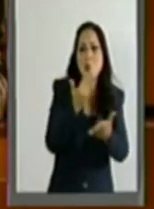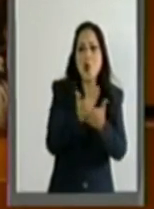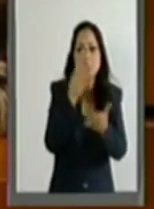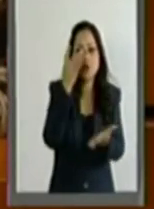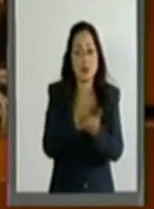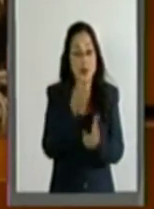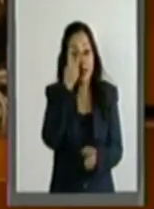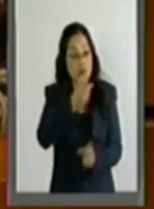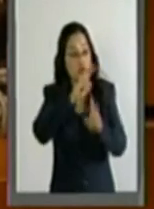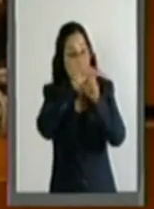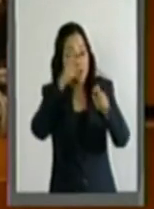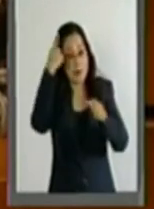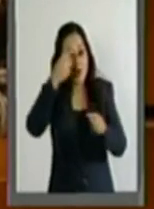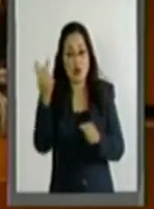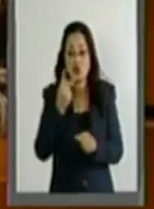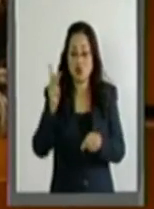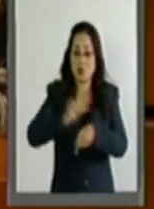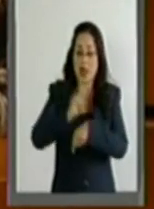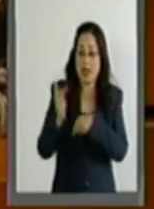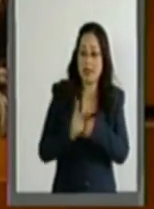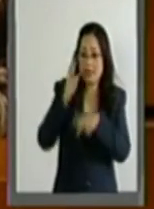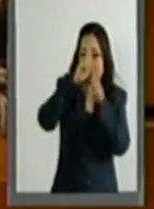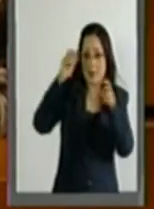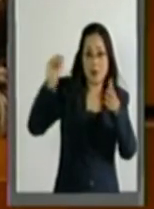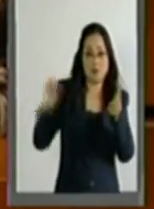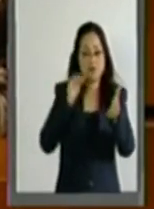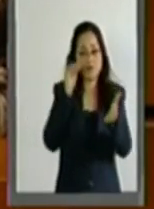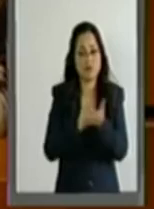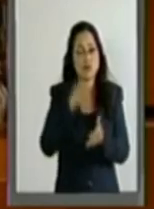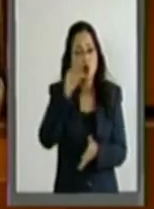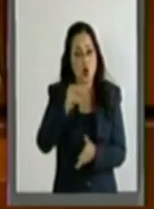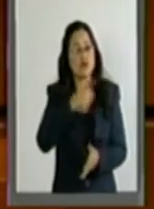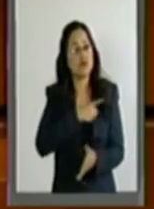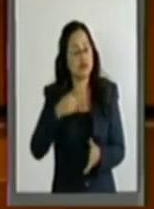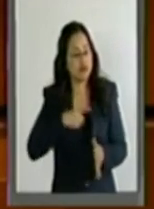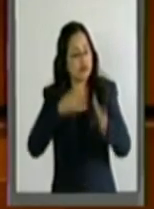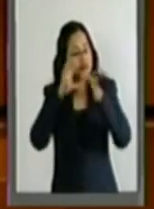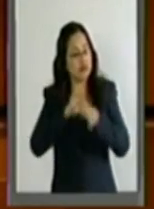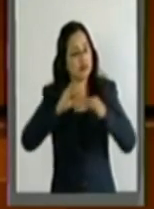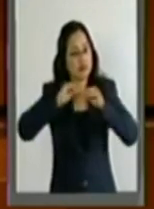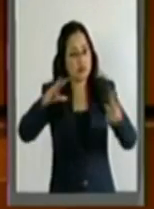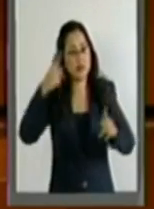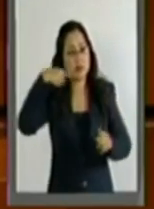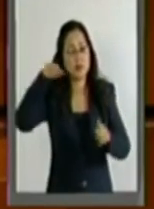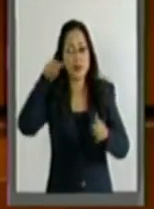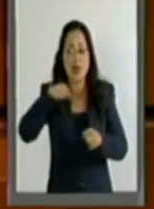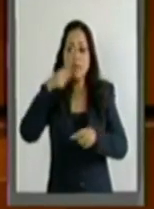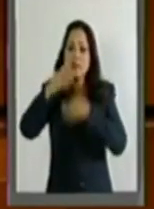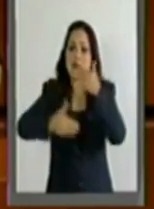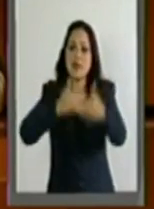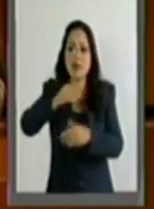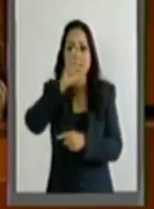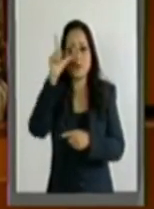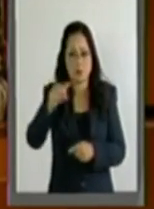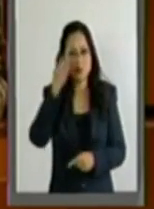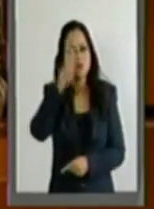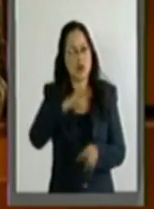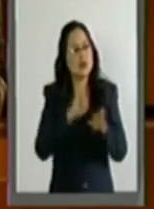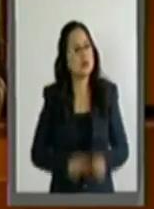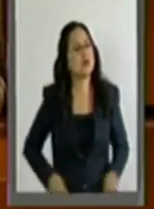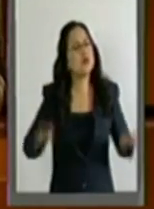es un tema de la agenda bilateral de Estados Unidos. Y permítame dejar ese espacio para un poco más adelante, porque vale la